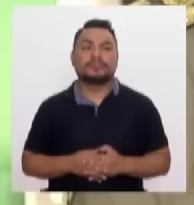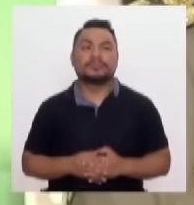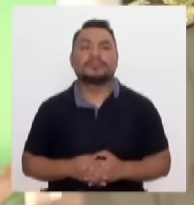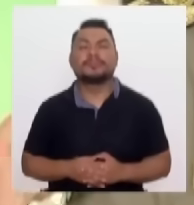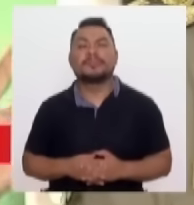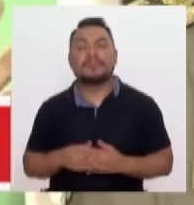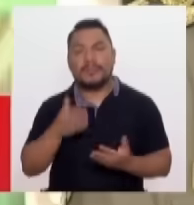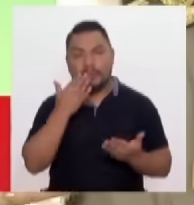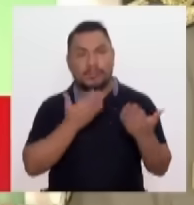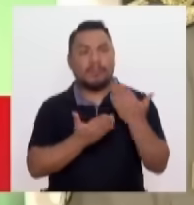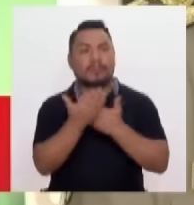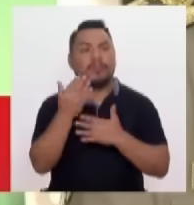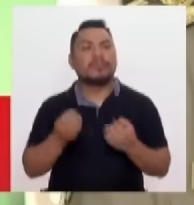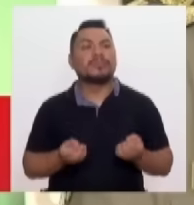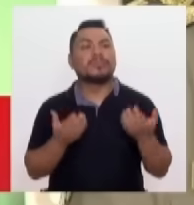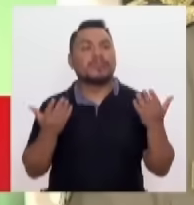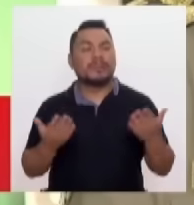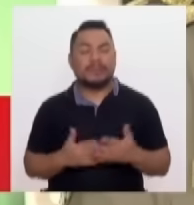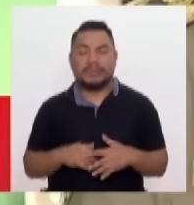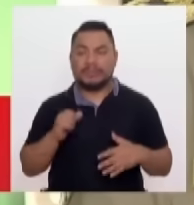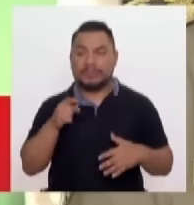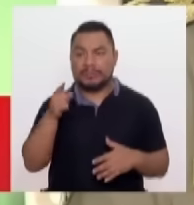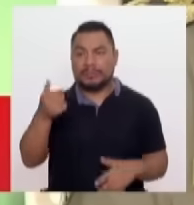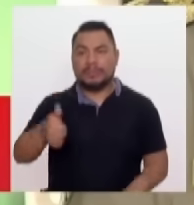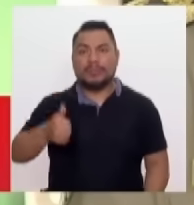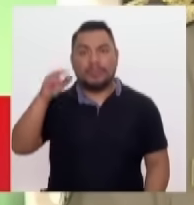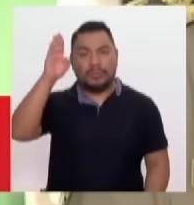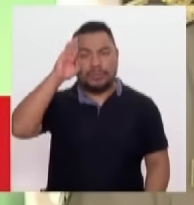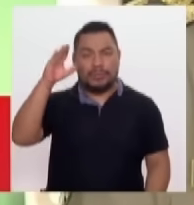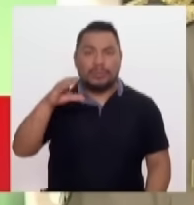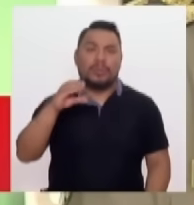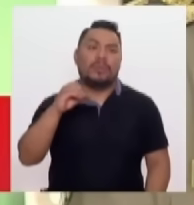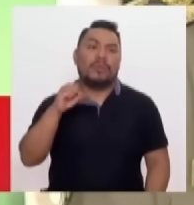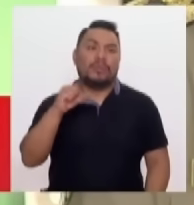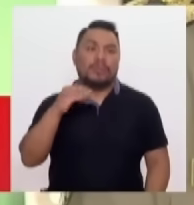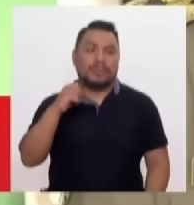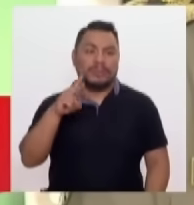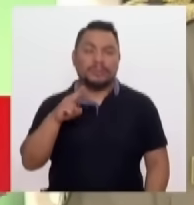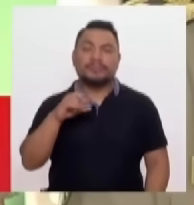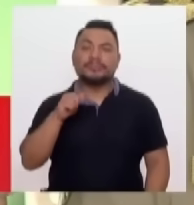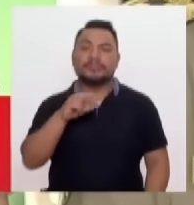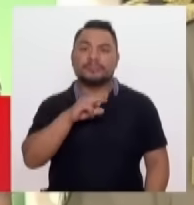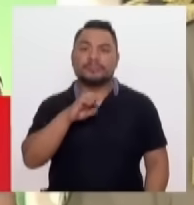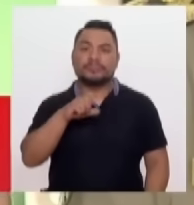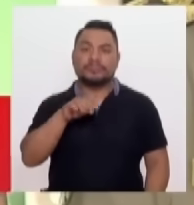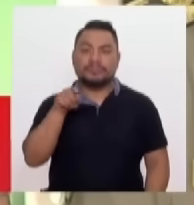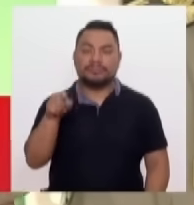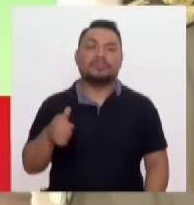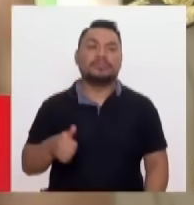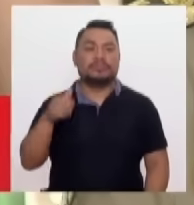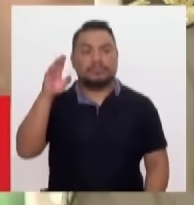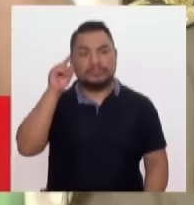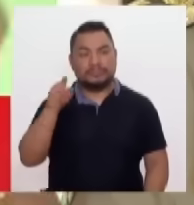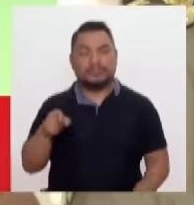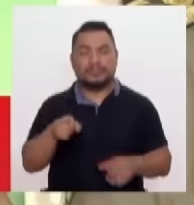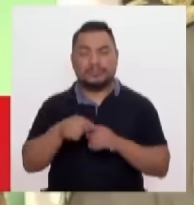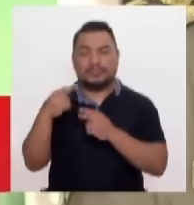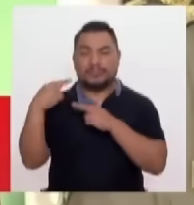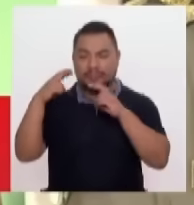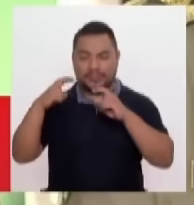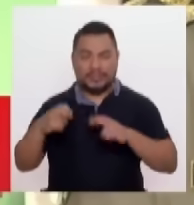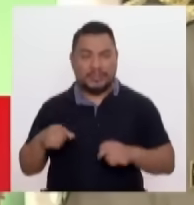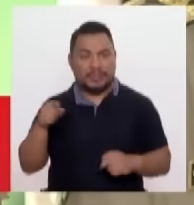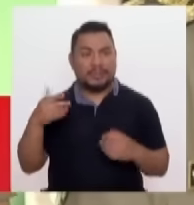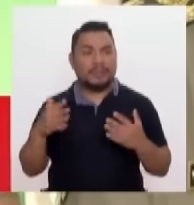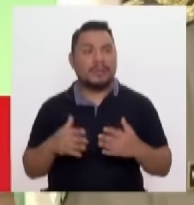Buenos días, ¿qué tal? Es el general Óscar Arriola, de la Dirección Nacional de Investigación Criminal,